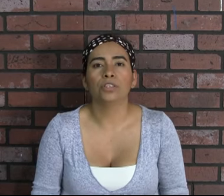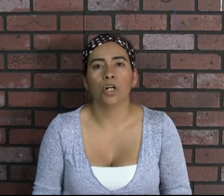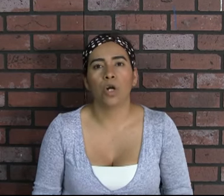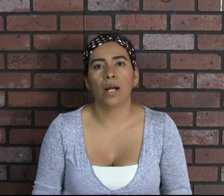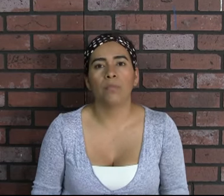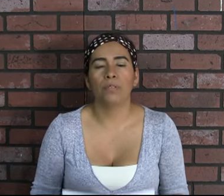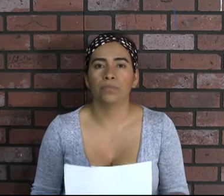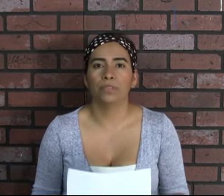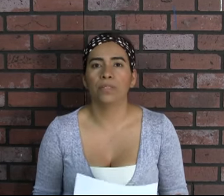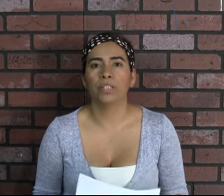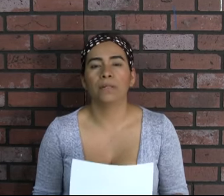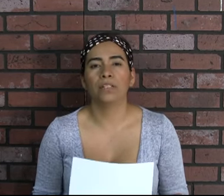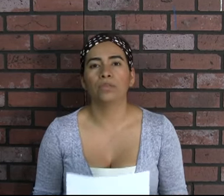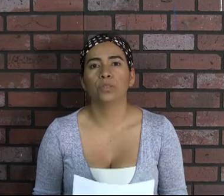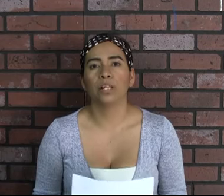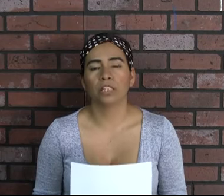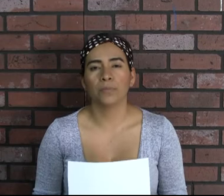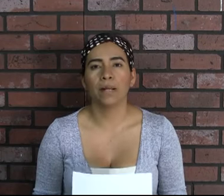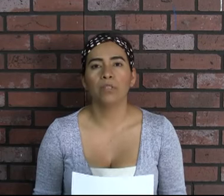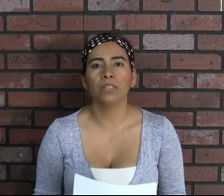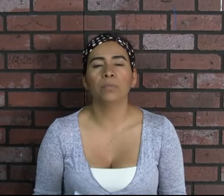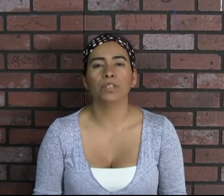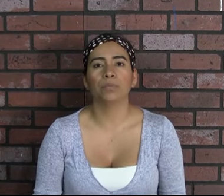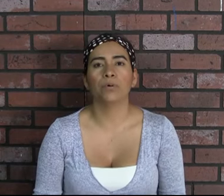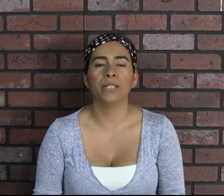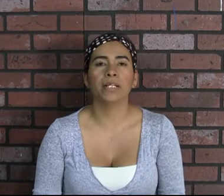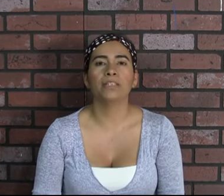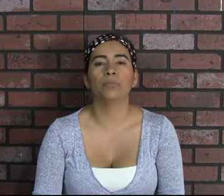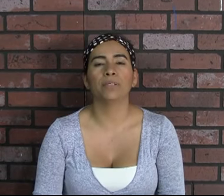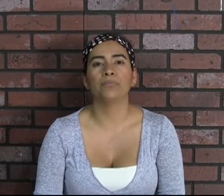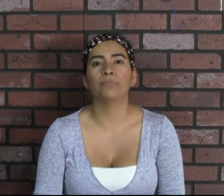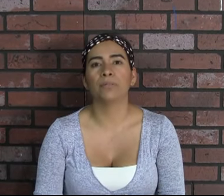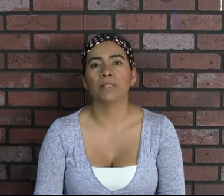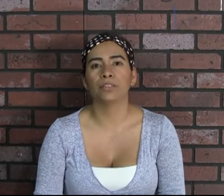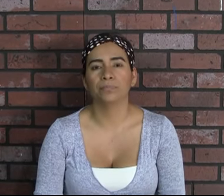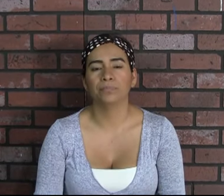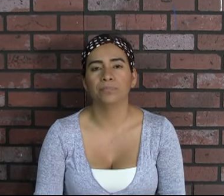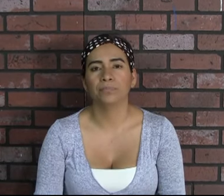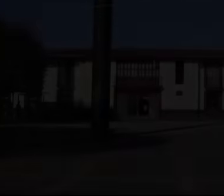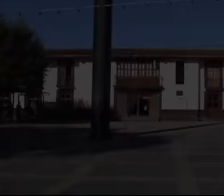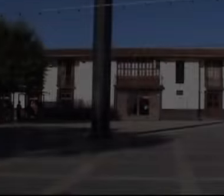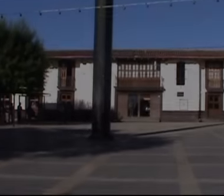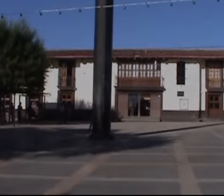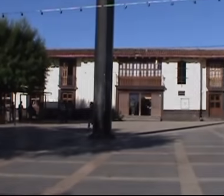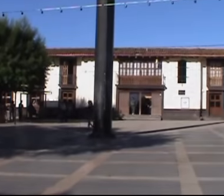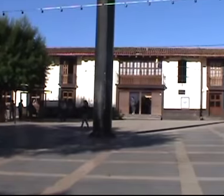Dios Noticiero Local por su informativo del sur y los esperamos el próximo viernes con más información.